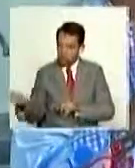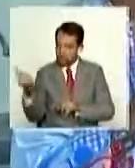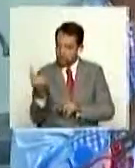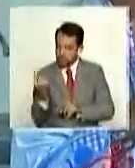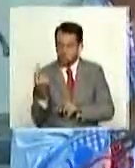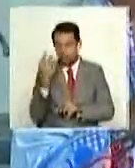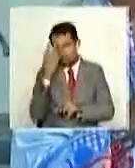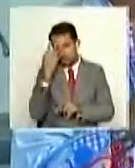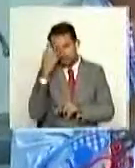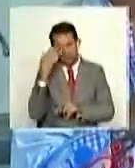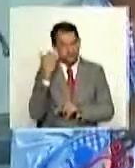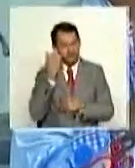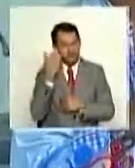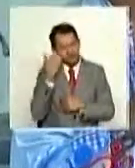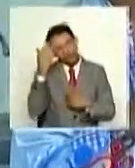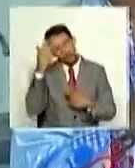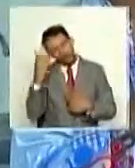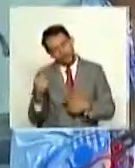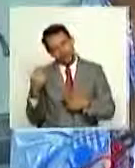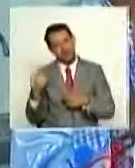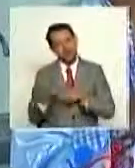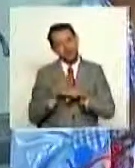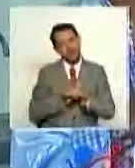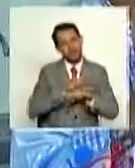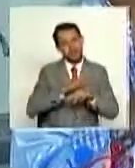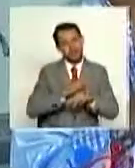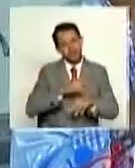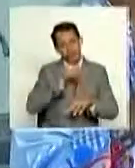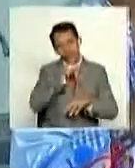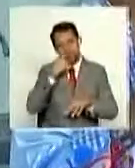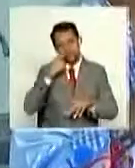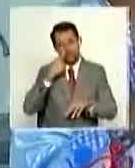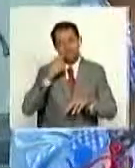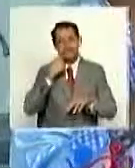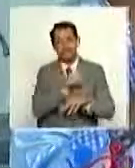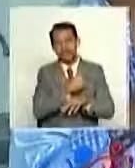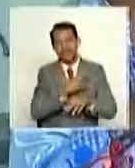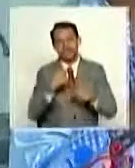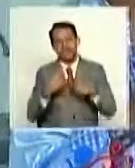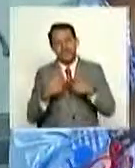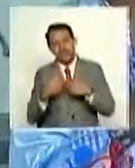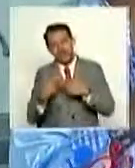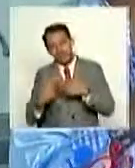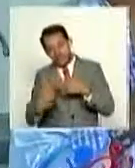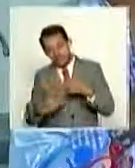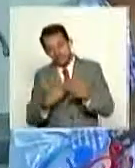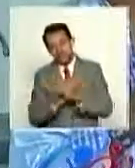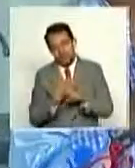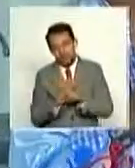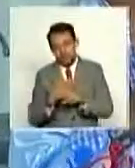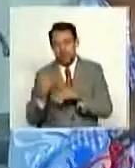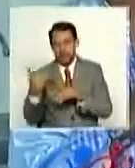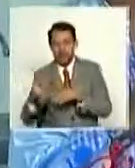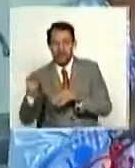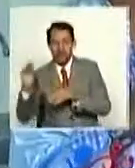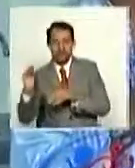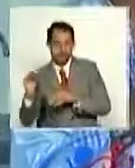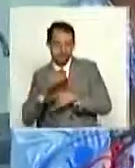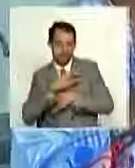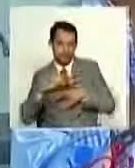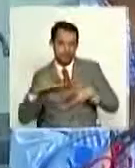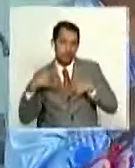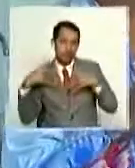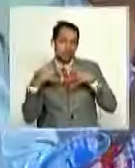por qué está mandando el examen, podemos ponernos directamente en contacto con él y alertarlo de cualquier anomalía que encontremos en la